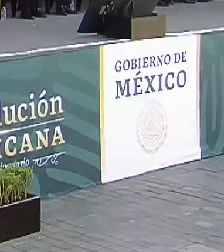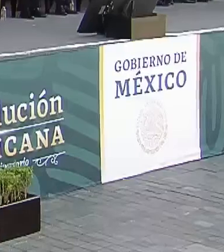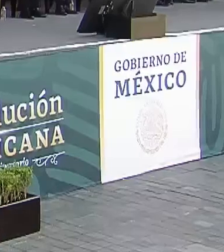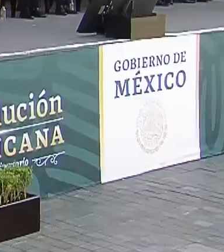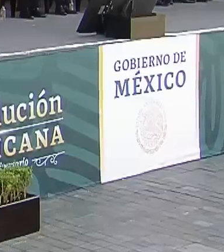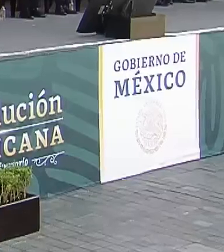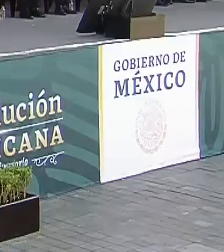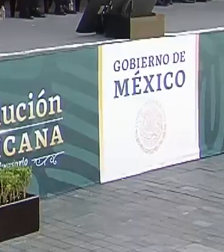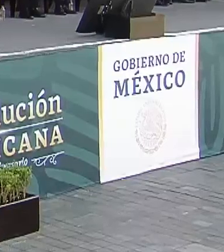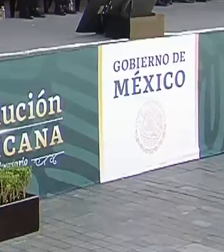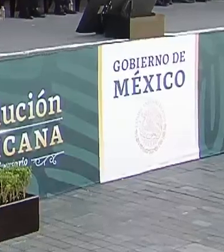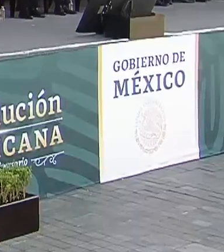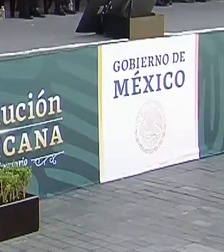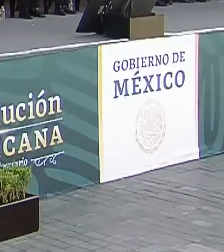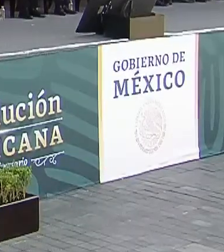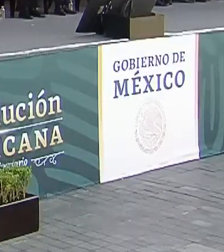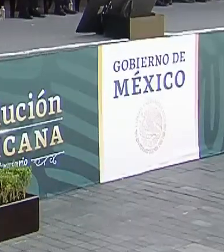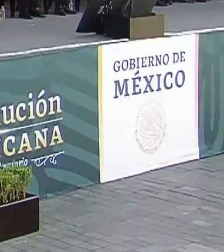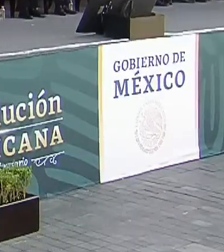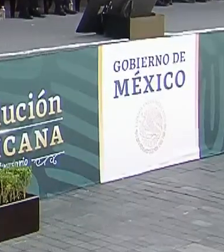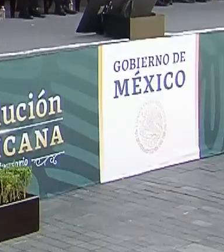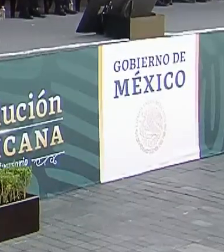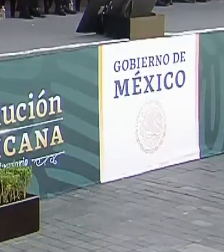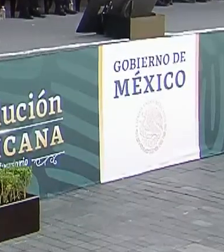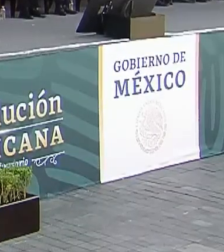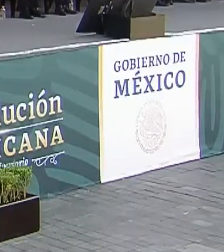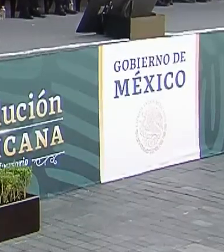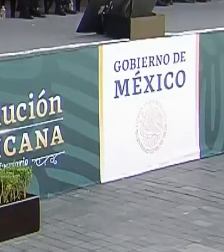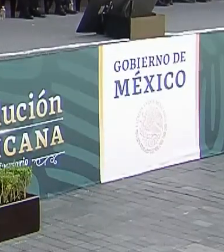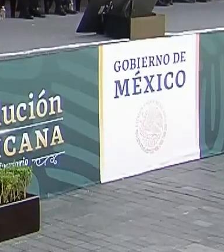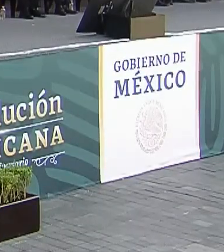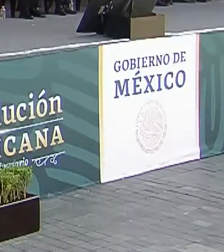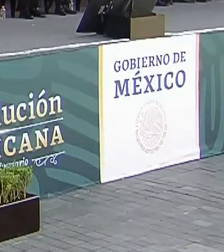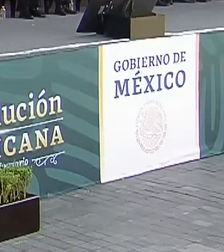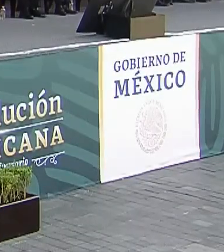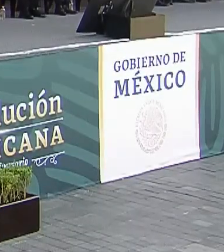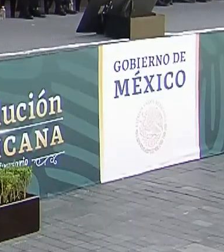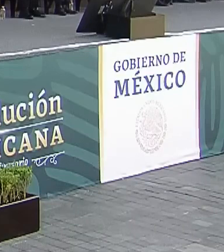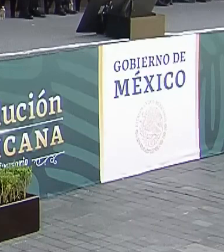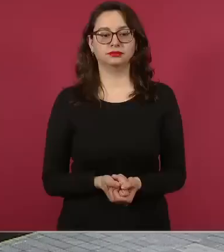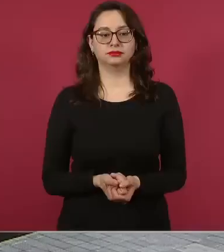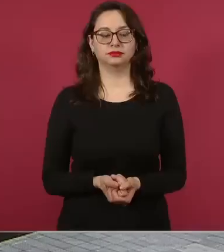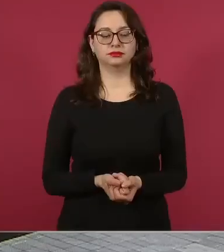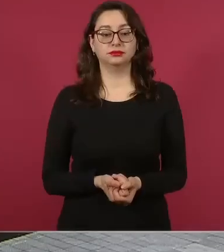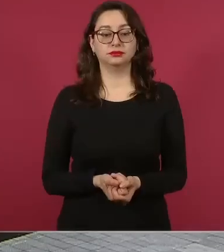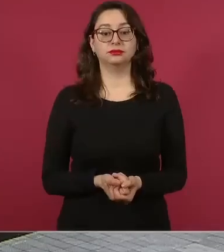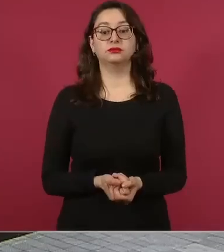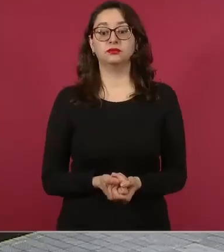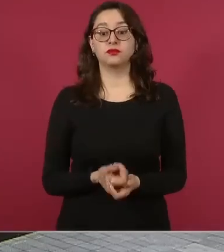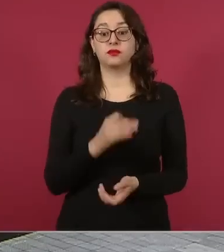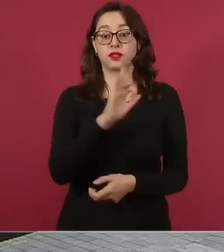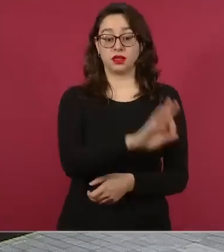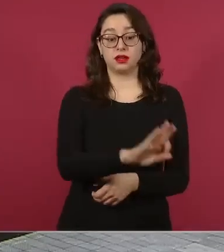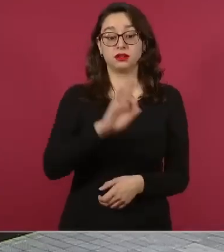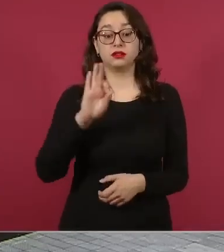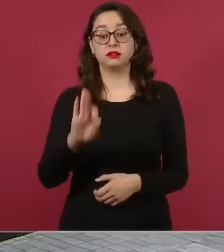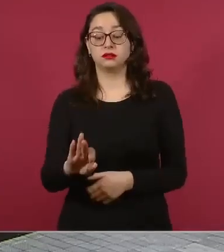histórica como el inicio de la Revolución Mexicana no puede pasar